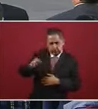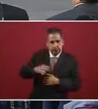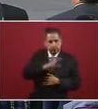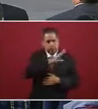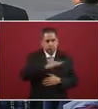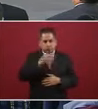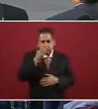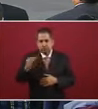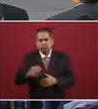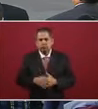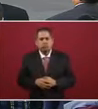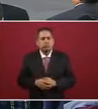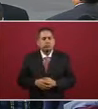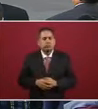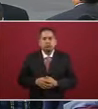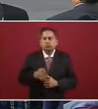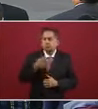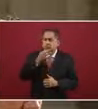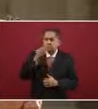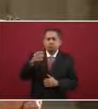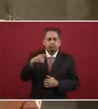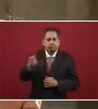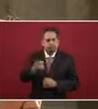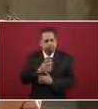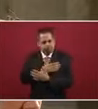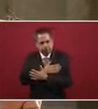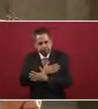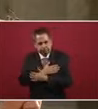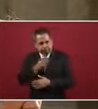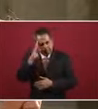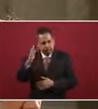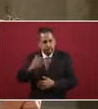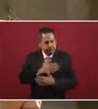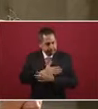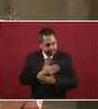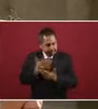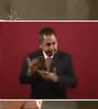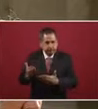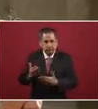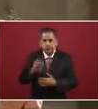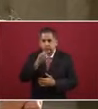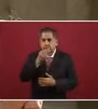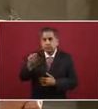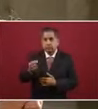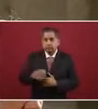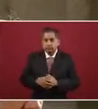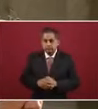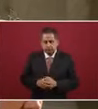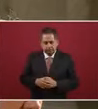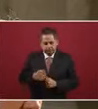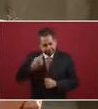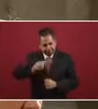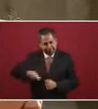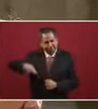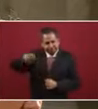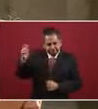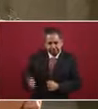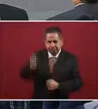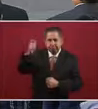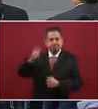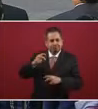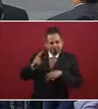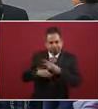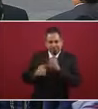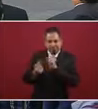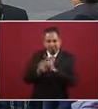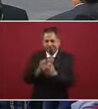dijeron esto, Mari, dale un abrazo al señor presidente, y les dije, me canso ganso que sí se lo